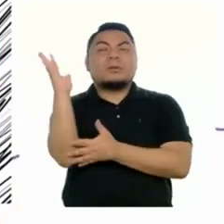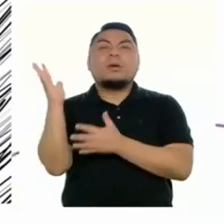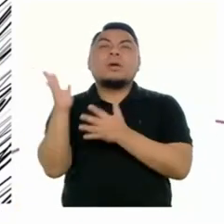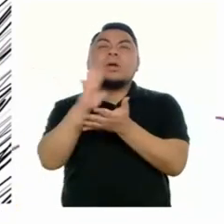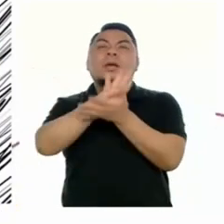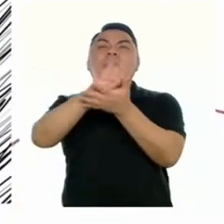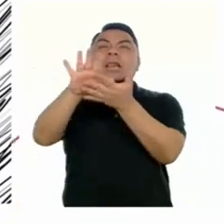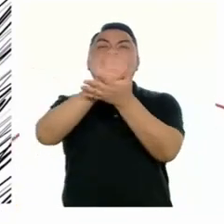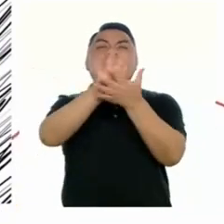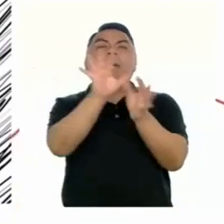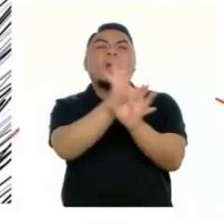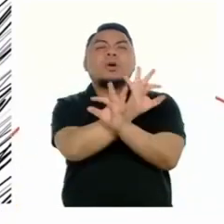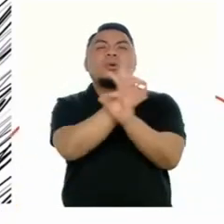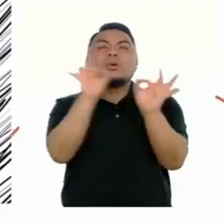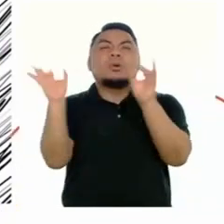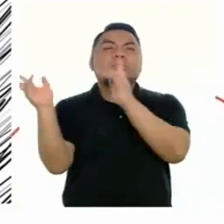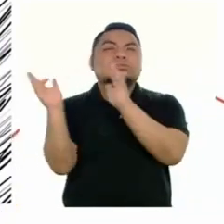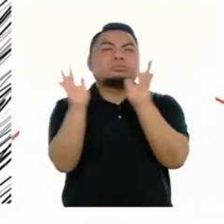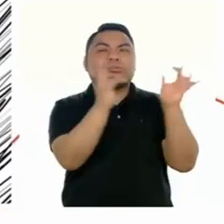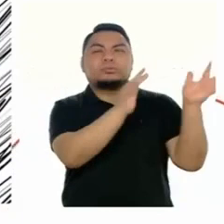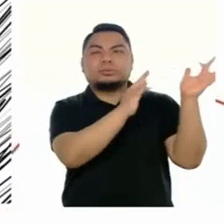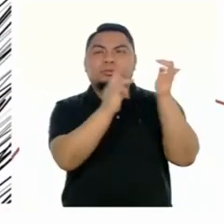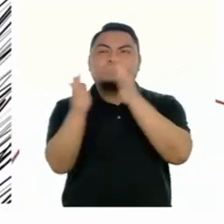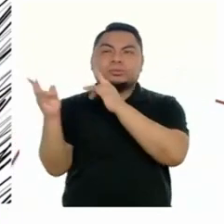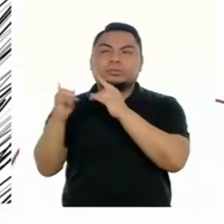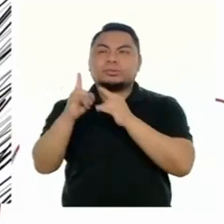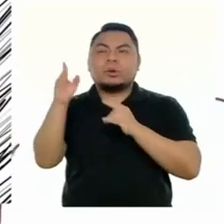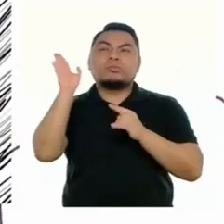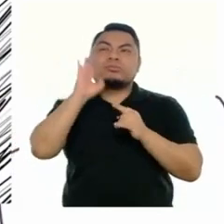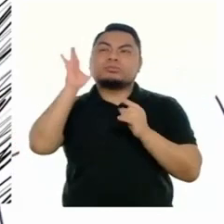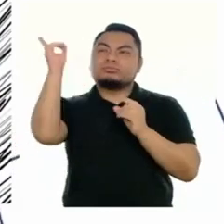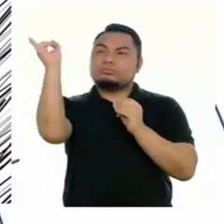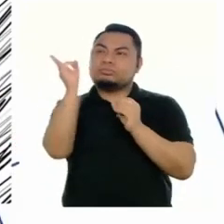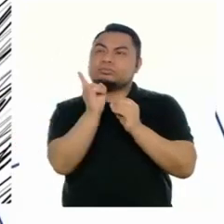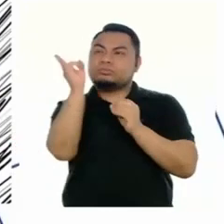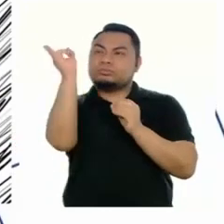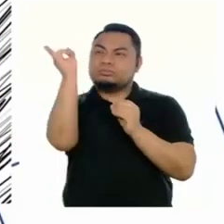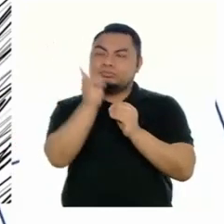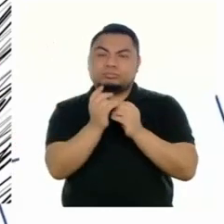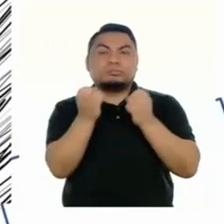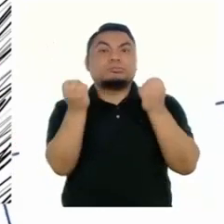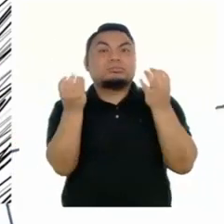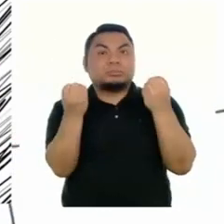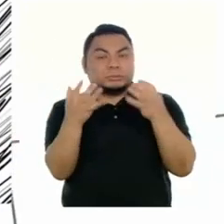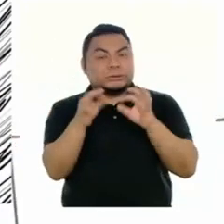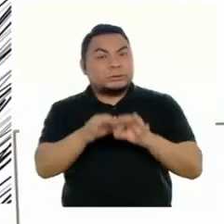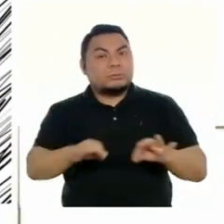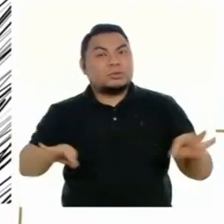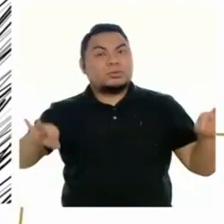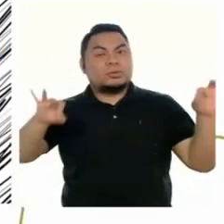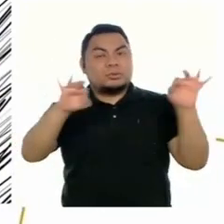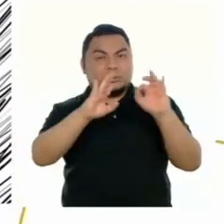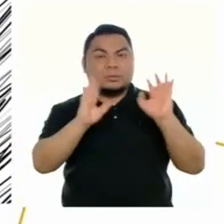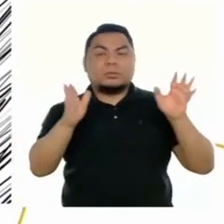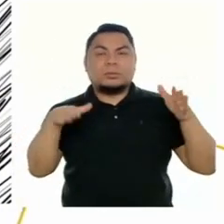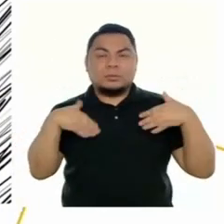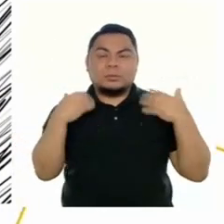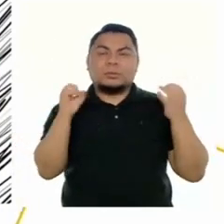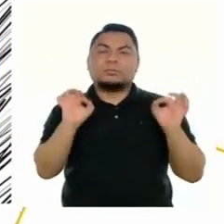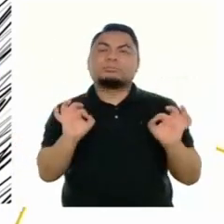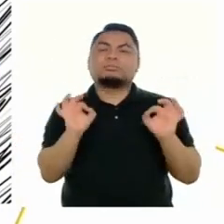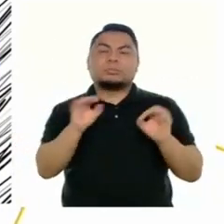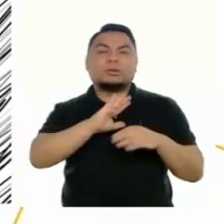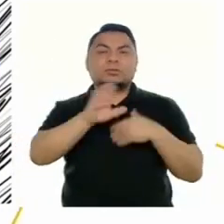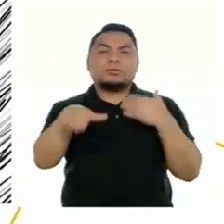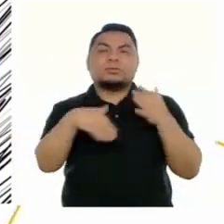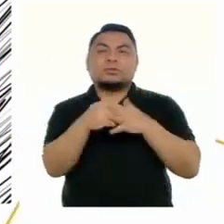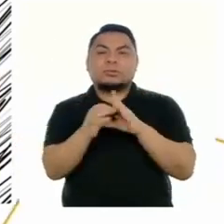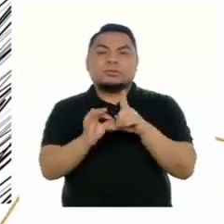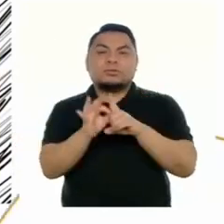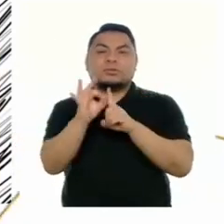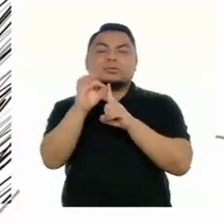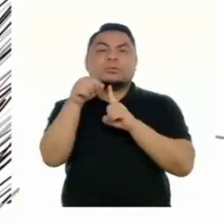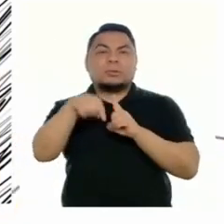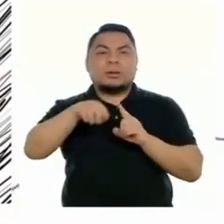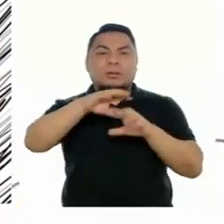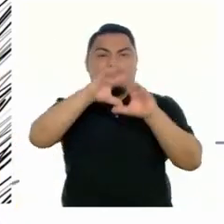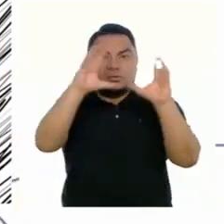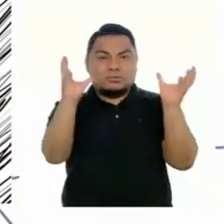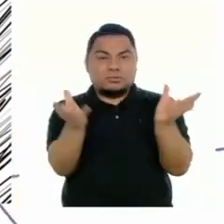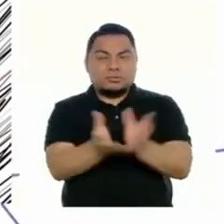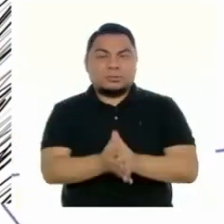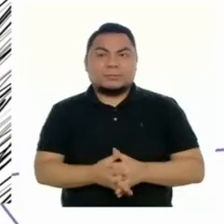aire ayudando a regular la presencia de CO2 en la atmósfera, acción importante para contar con una adecuada temperatura en el